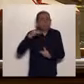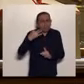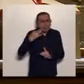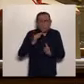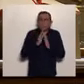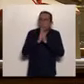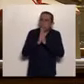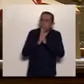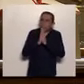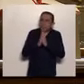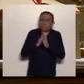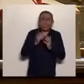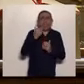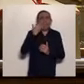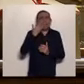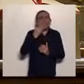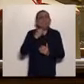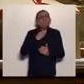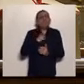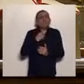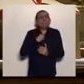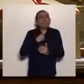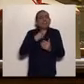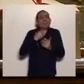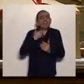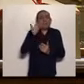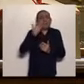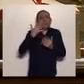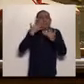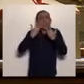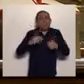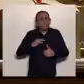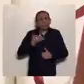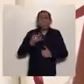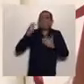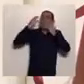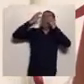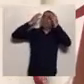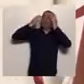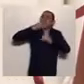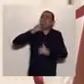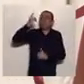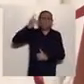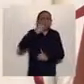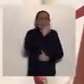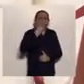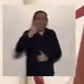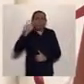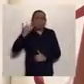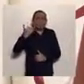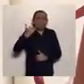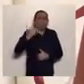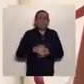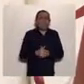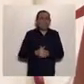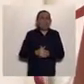porque hablar de vocación es hablar del proyecto de vida, del sueño que Dios tiene para cada uno de nosotros.